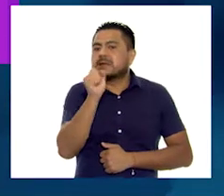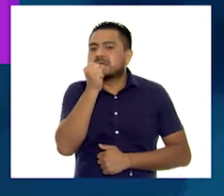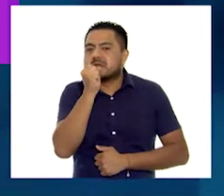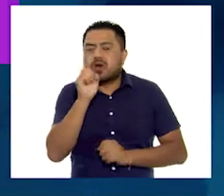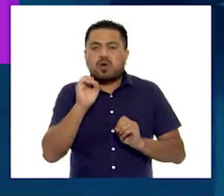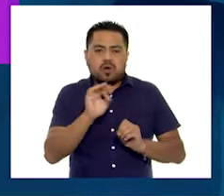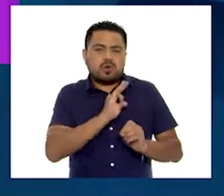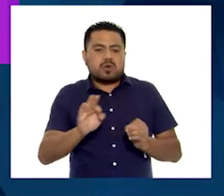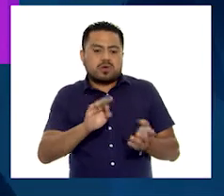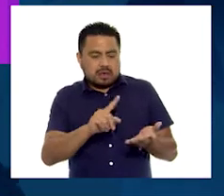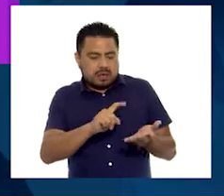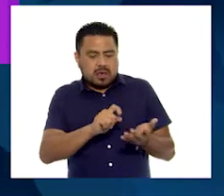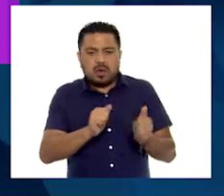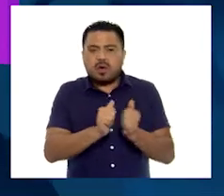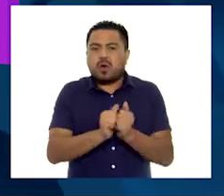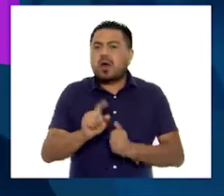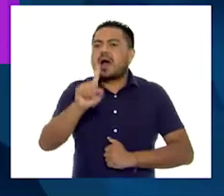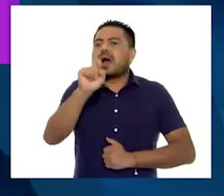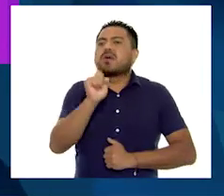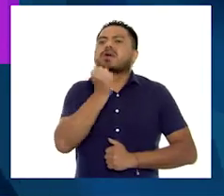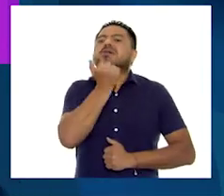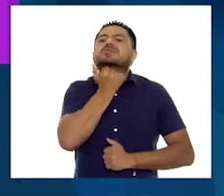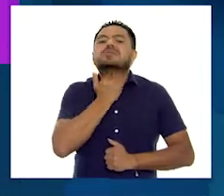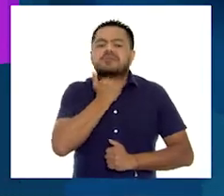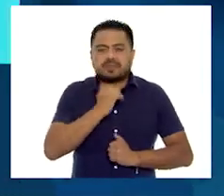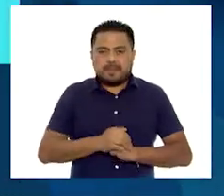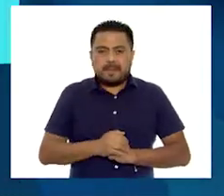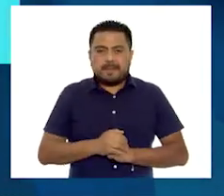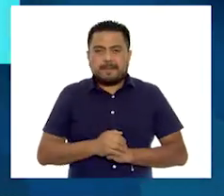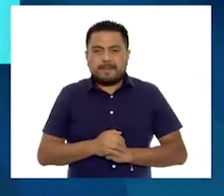o aplica desinfectante a base de agua y alcohol.